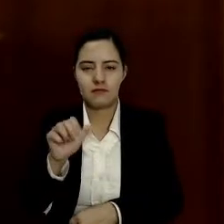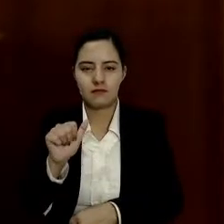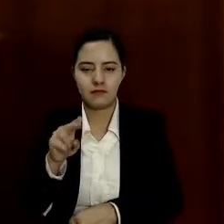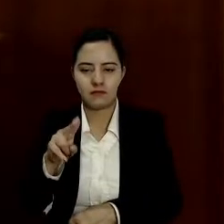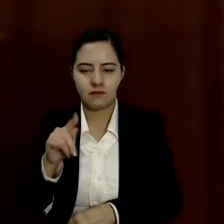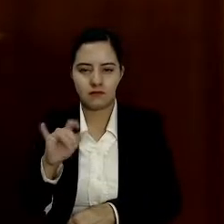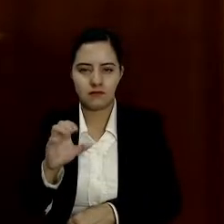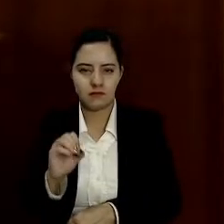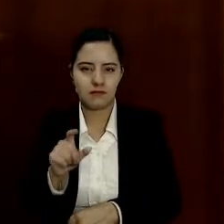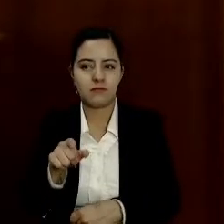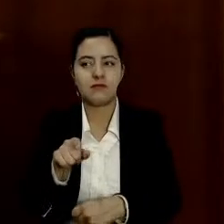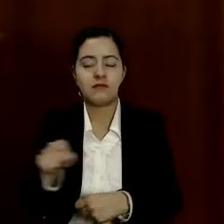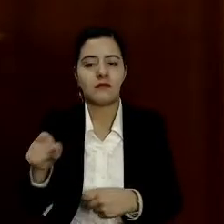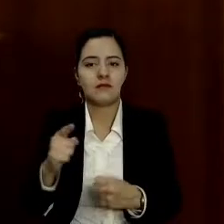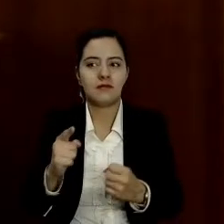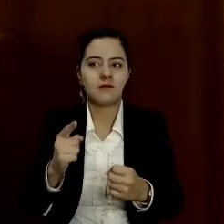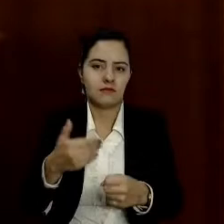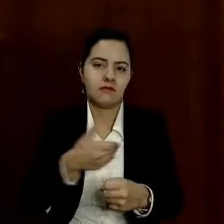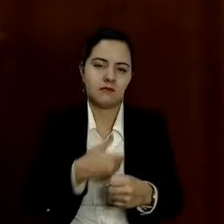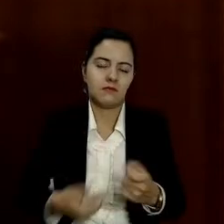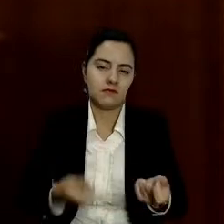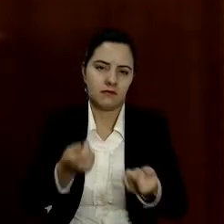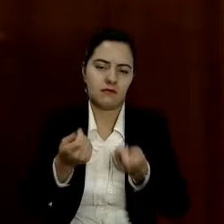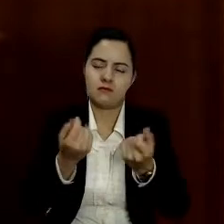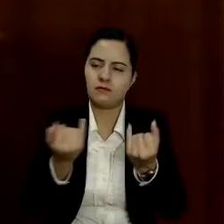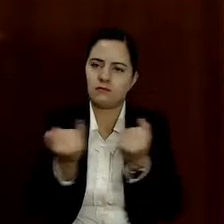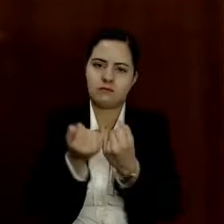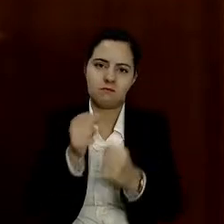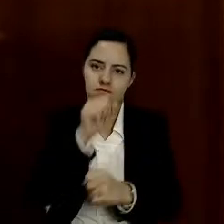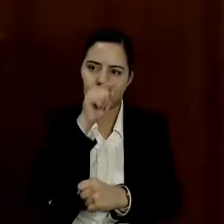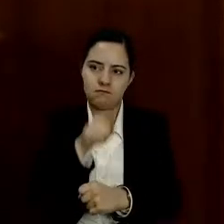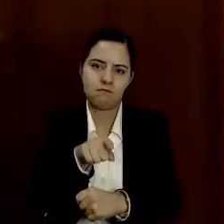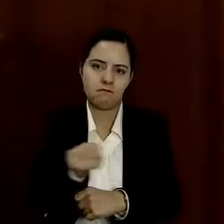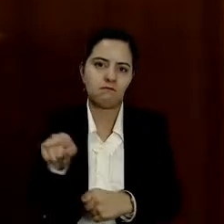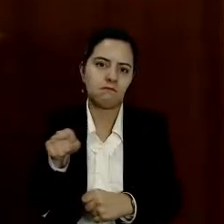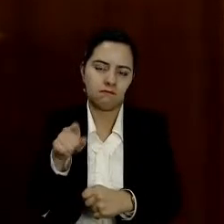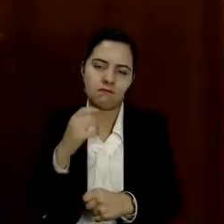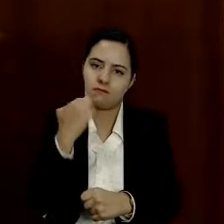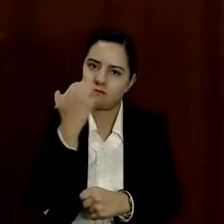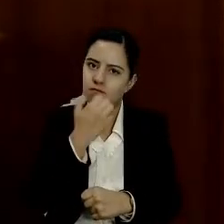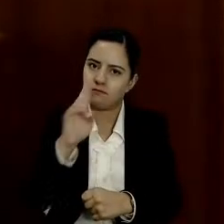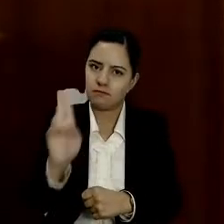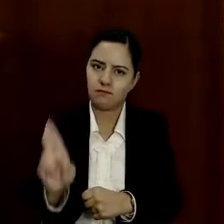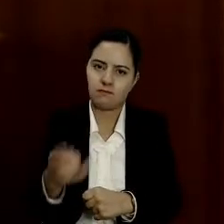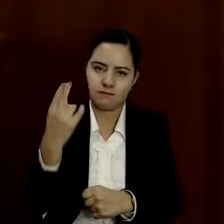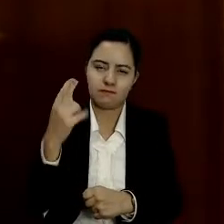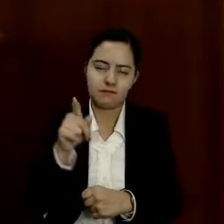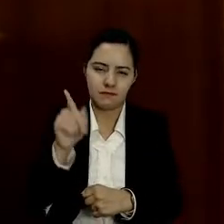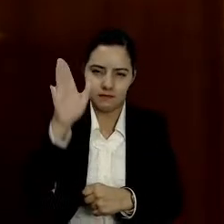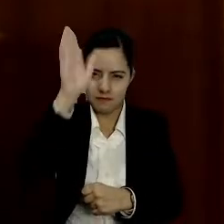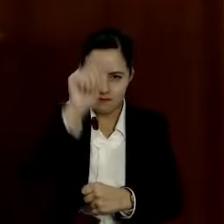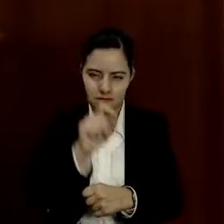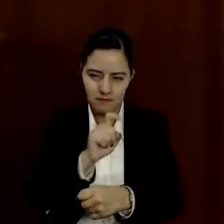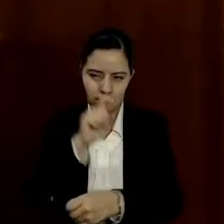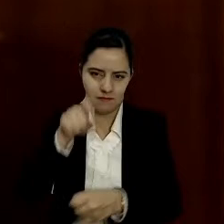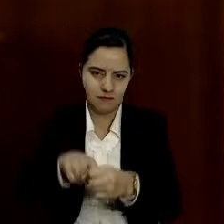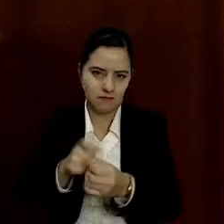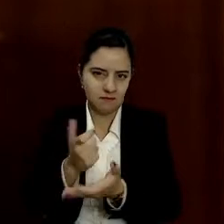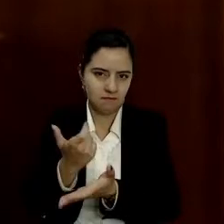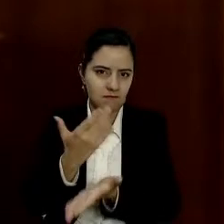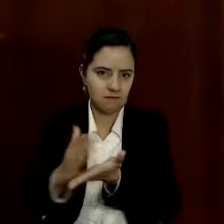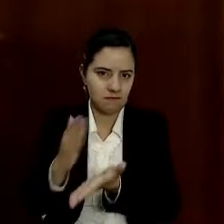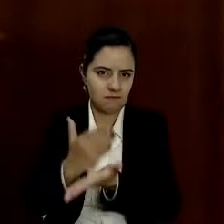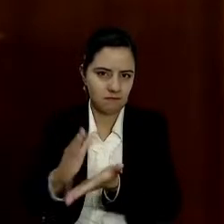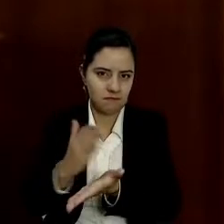sin tener atribuciones legales y violando la Ley Federal de Adquisiciones, Arrendamientos y Servicios del Sector